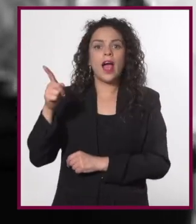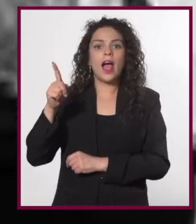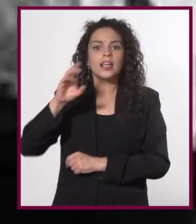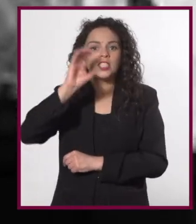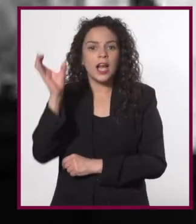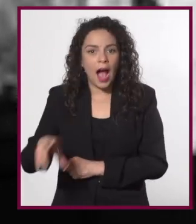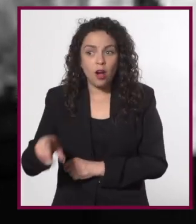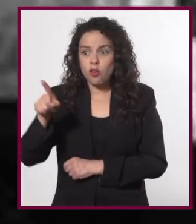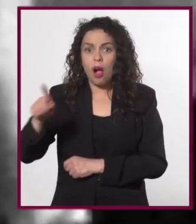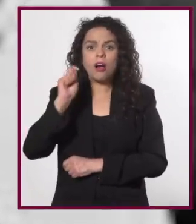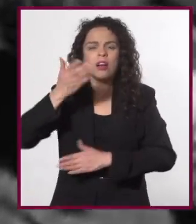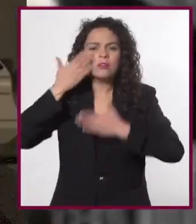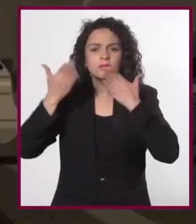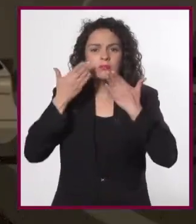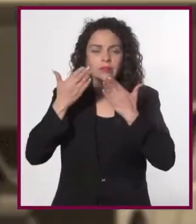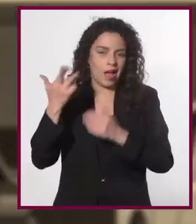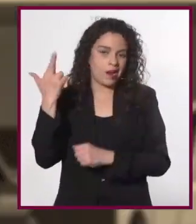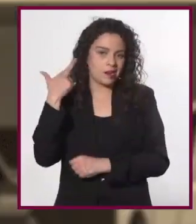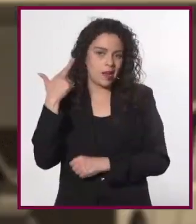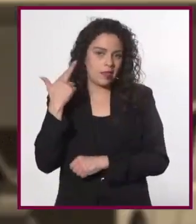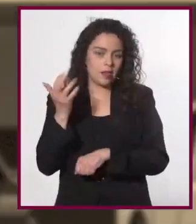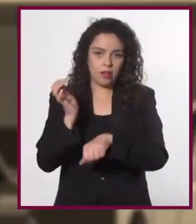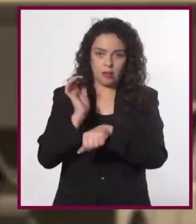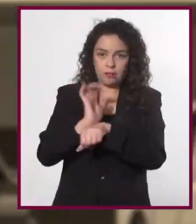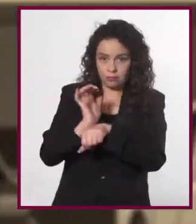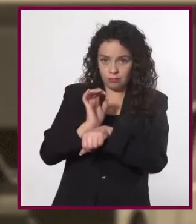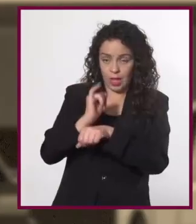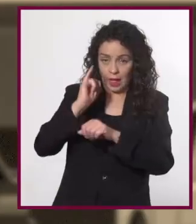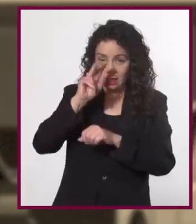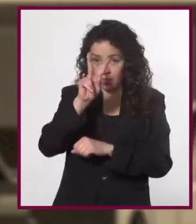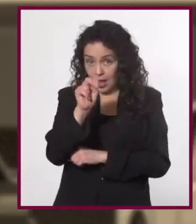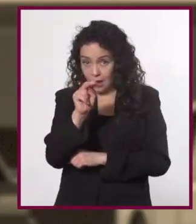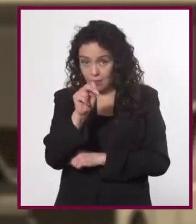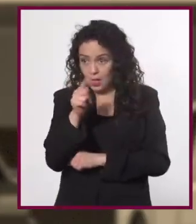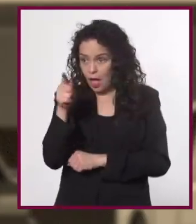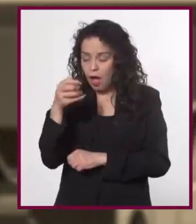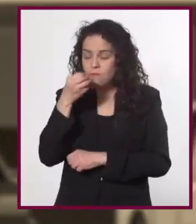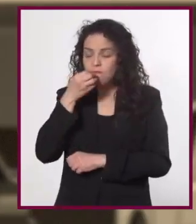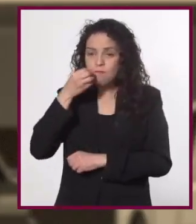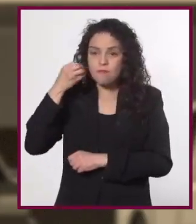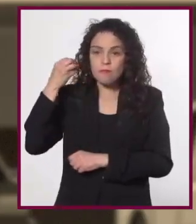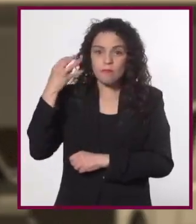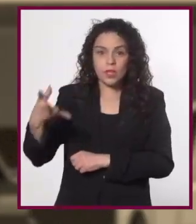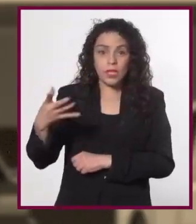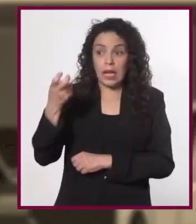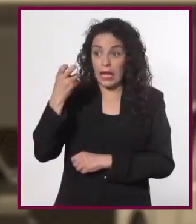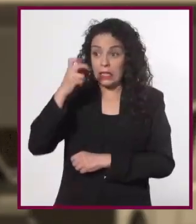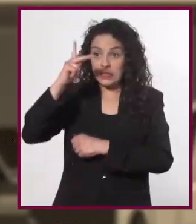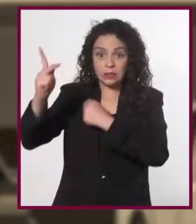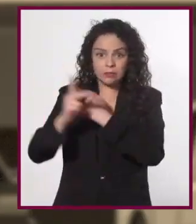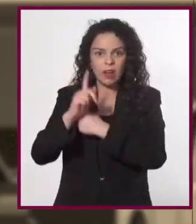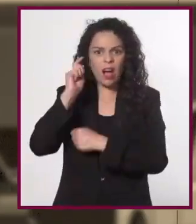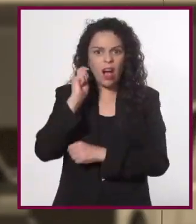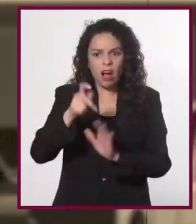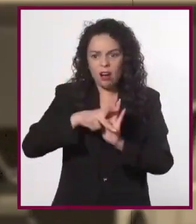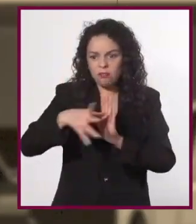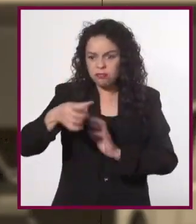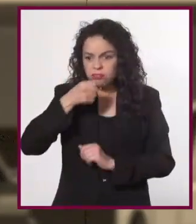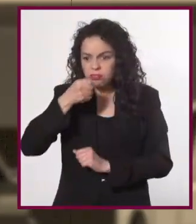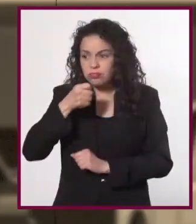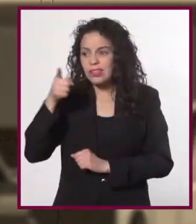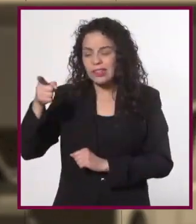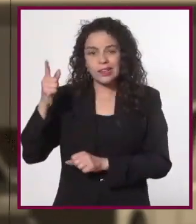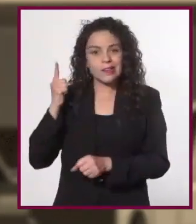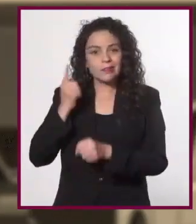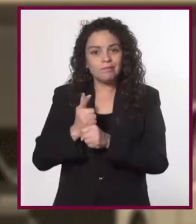radio, televisión y cine. Se sorprendió por el sensacionalismo de la prensa en este país y se convenció de que el